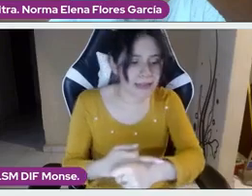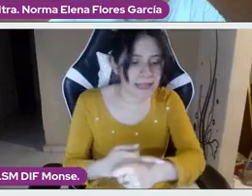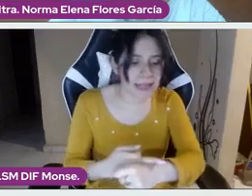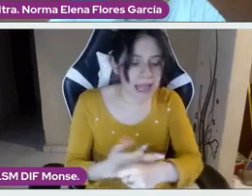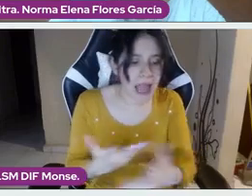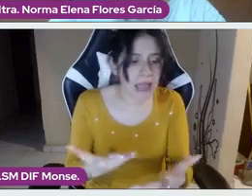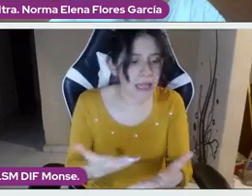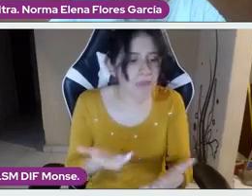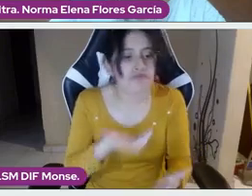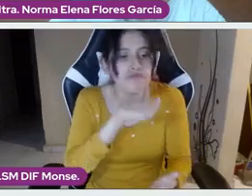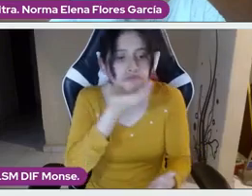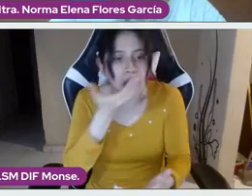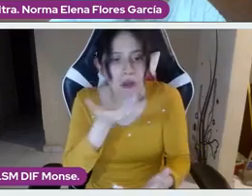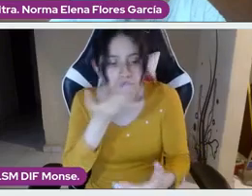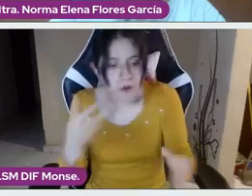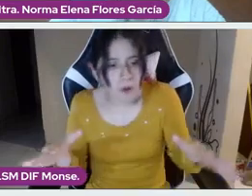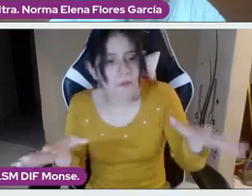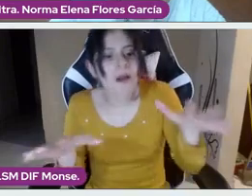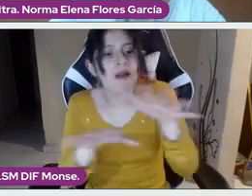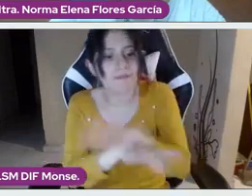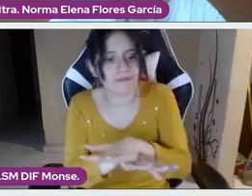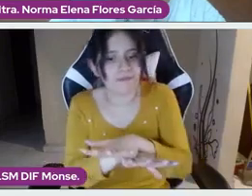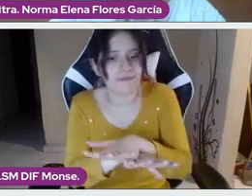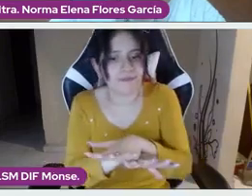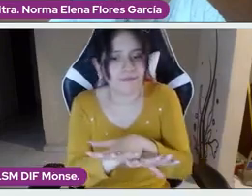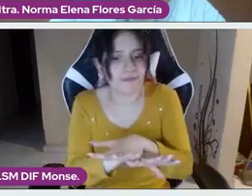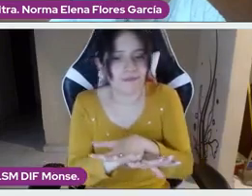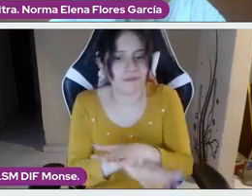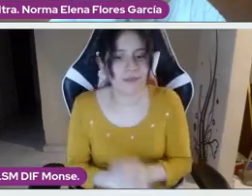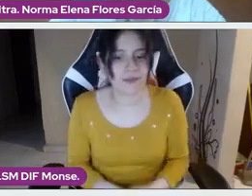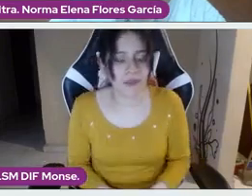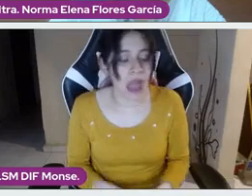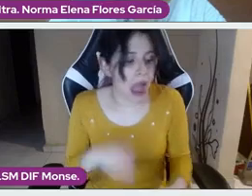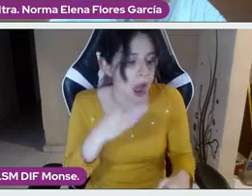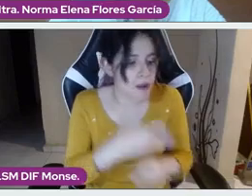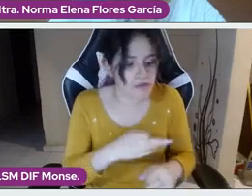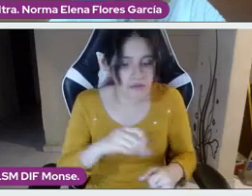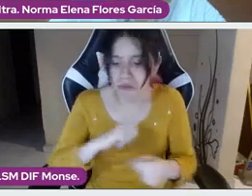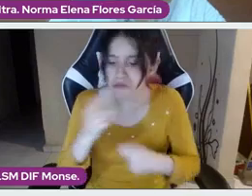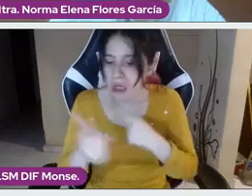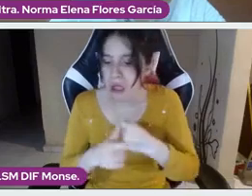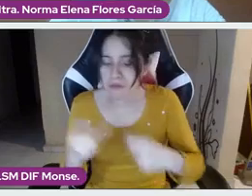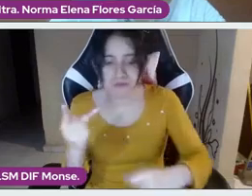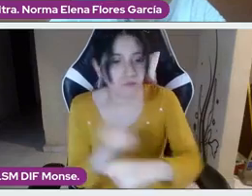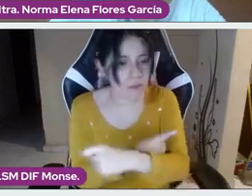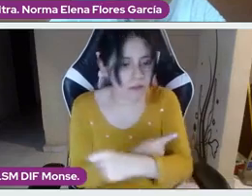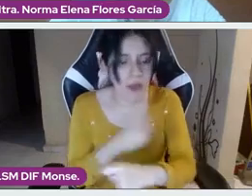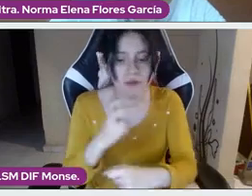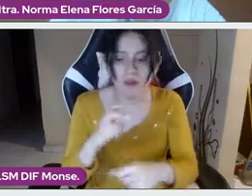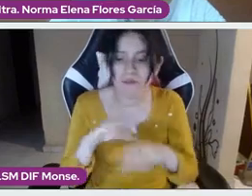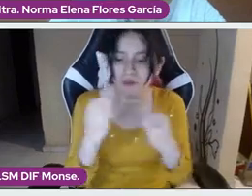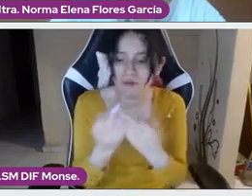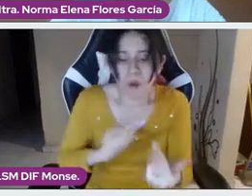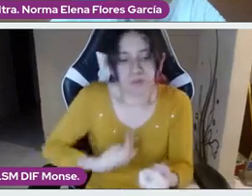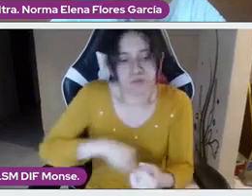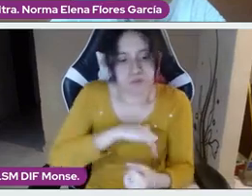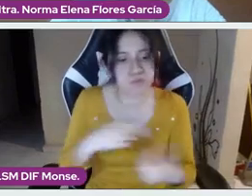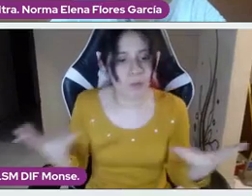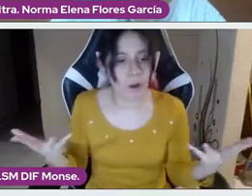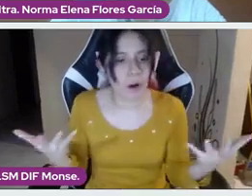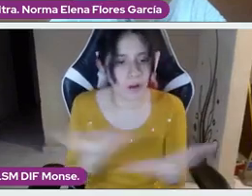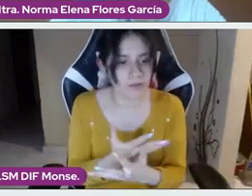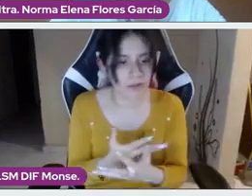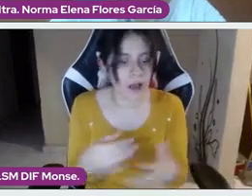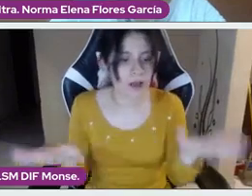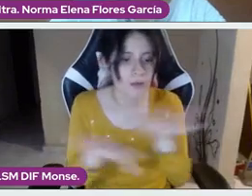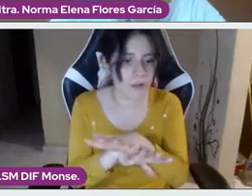las, sí, situaciones positivas o negativas que está pasando en ese momento para afrontar aquellas otras situaciones que se nos van a